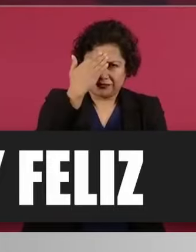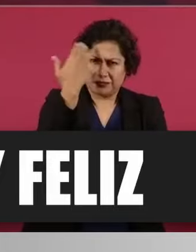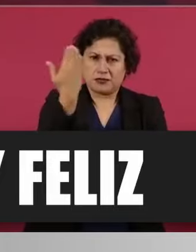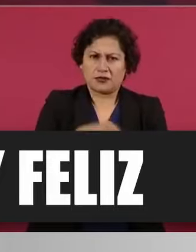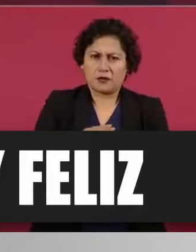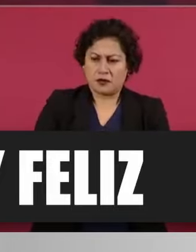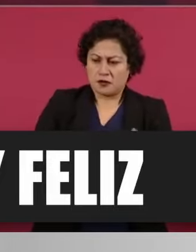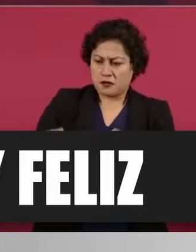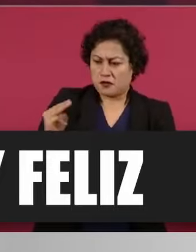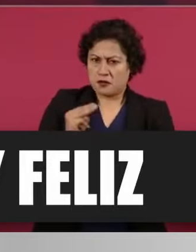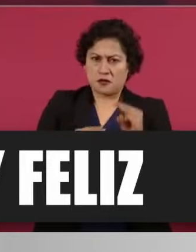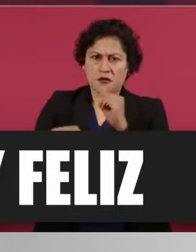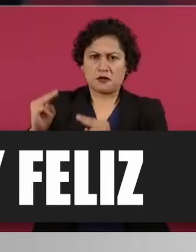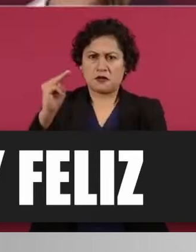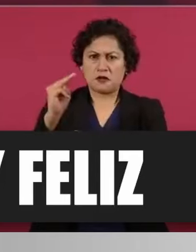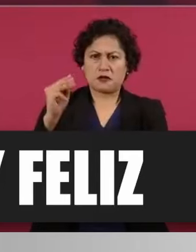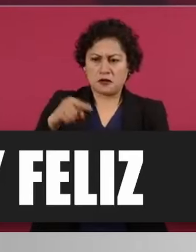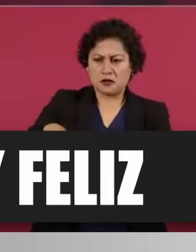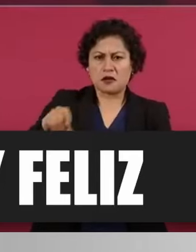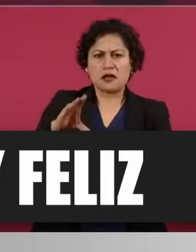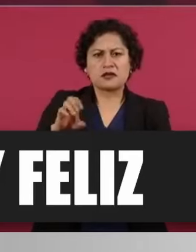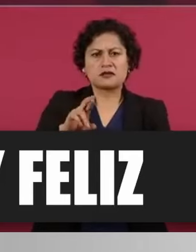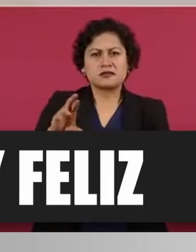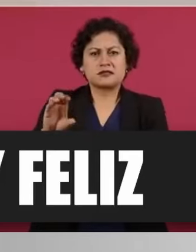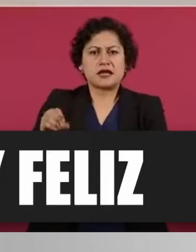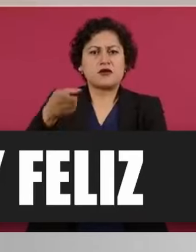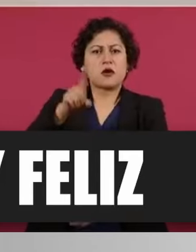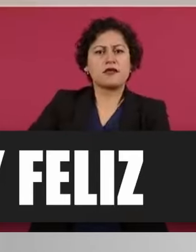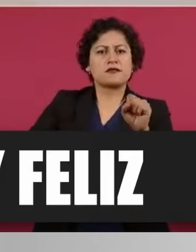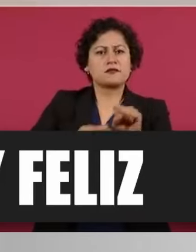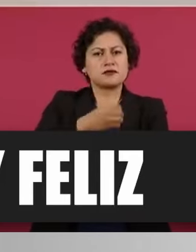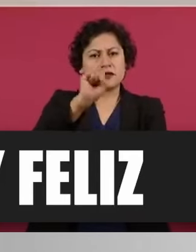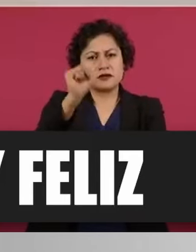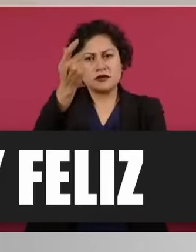que es el que aparece en el escudo de San Luis Potosí,